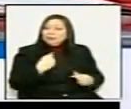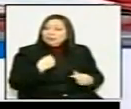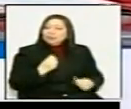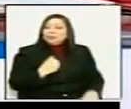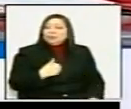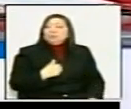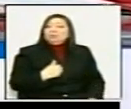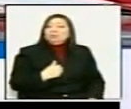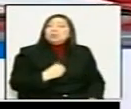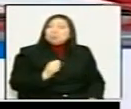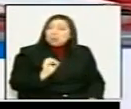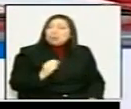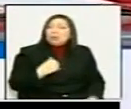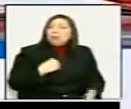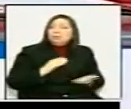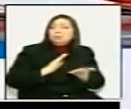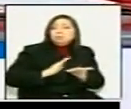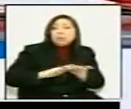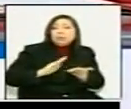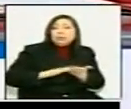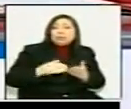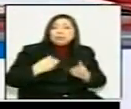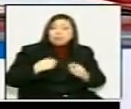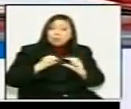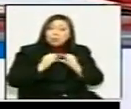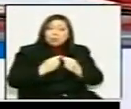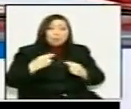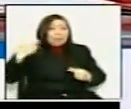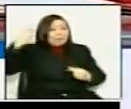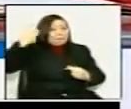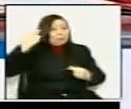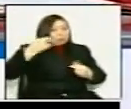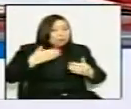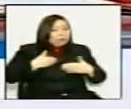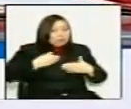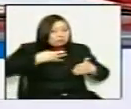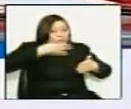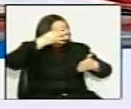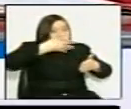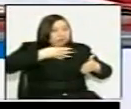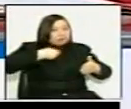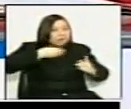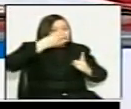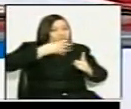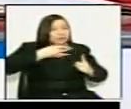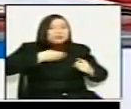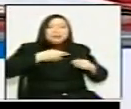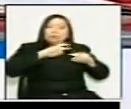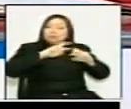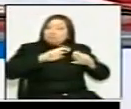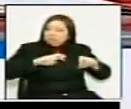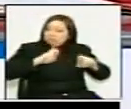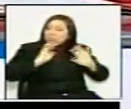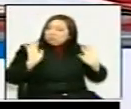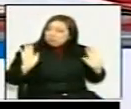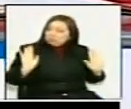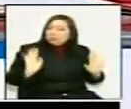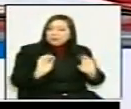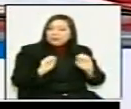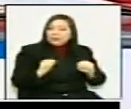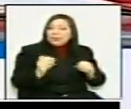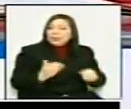pedido licencia mientras dure este proceso de investigación. En segundo lugar,